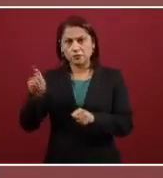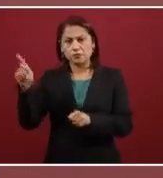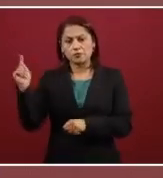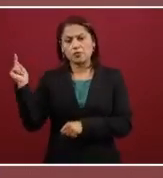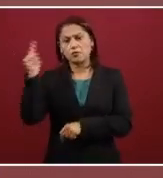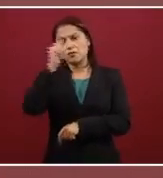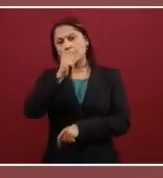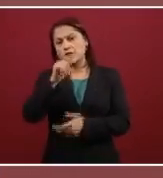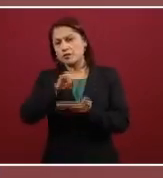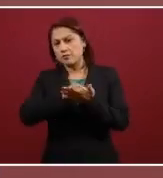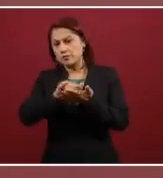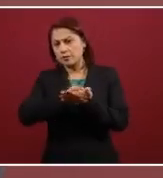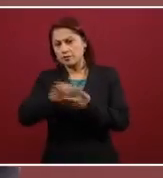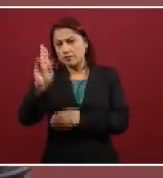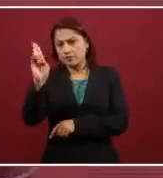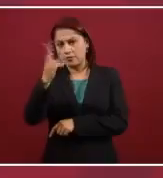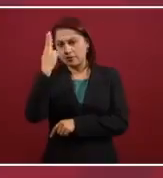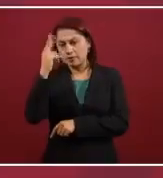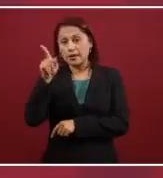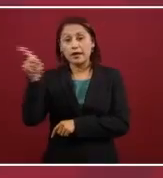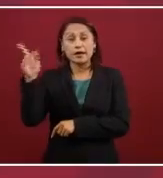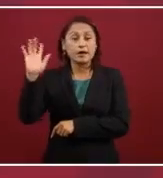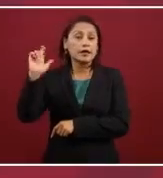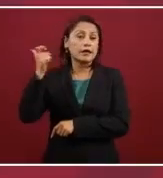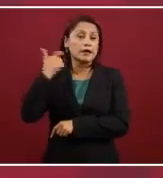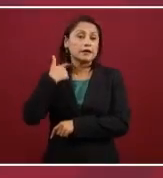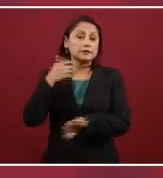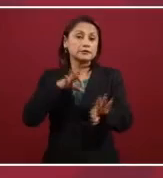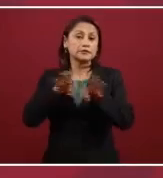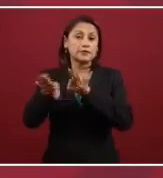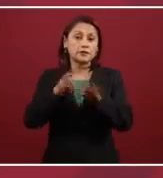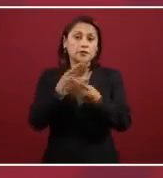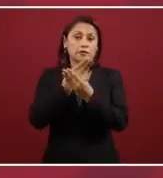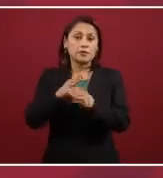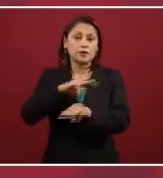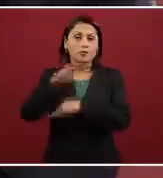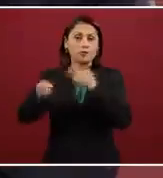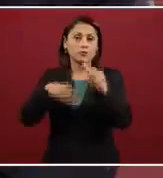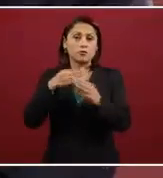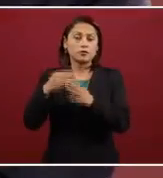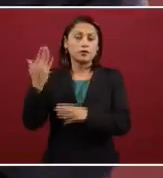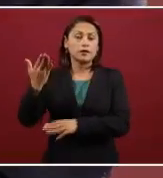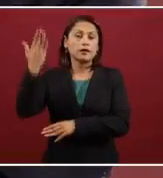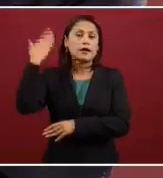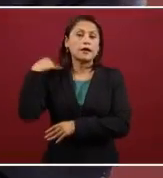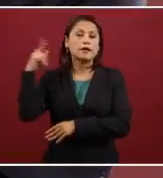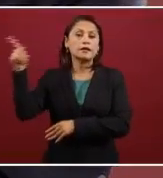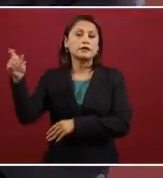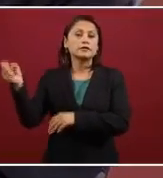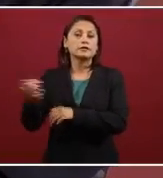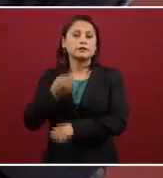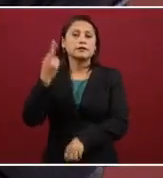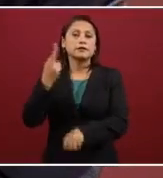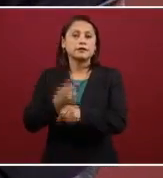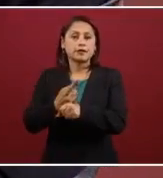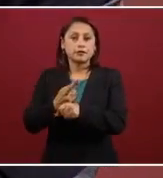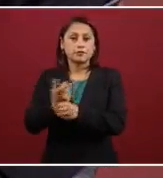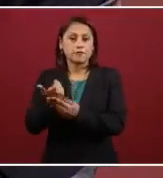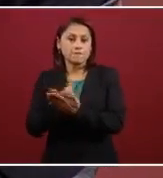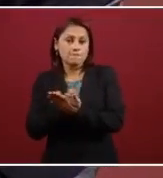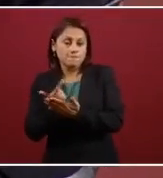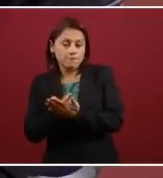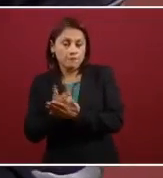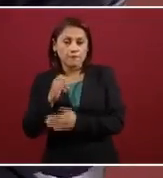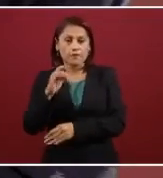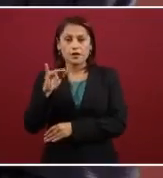en el Banco Mundial, antes fue secretario de Finanzas en el gobierno de la ciudad, en fin, es una